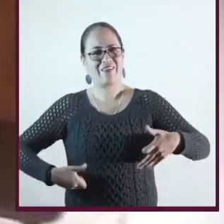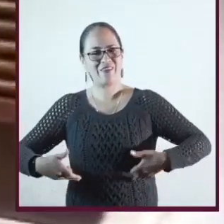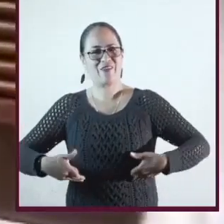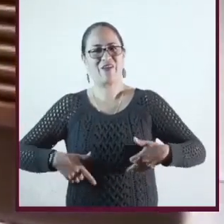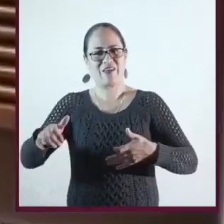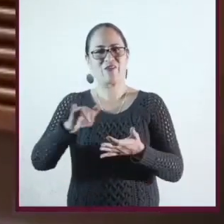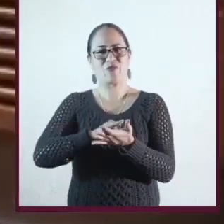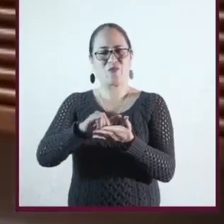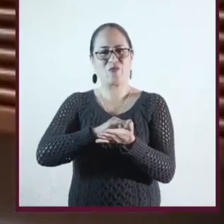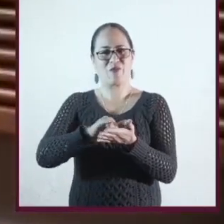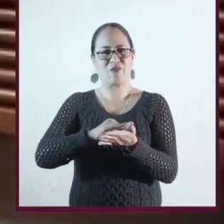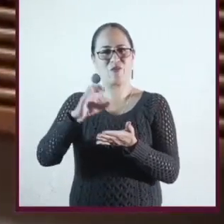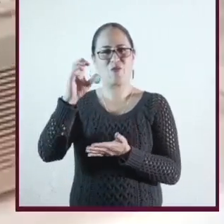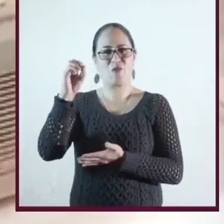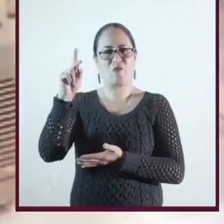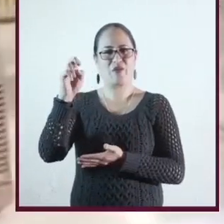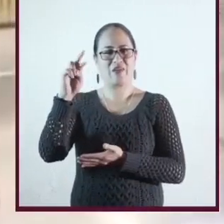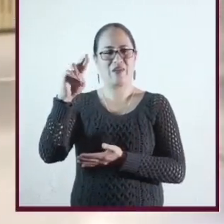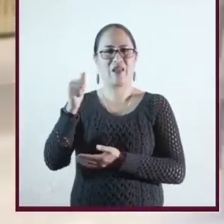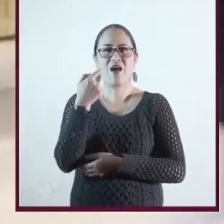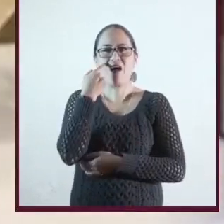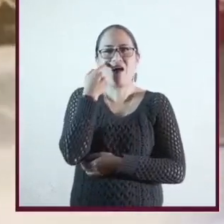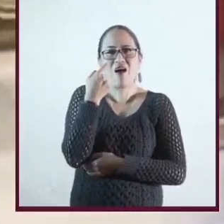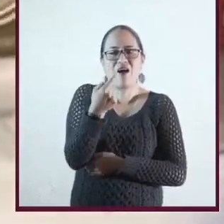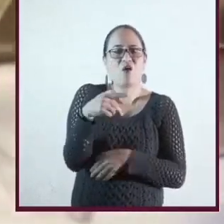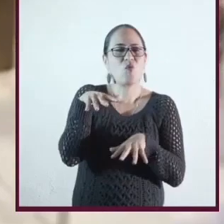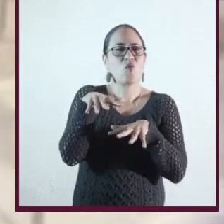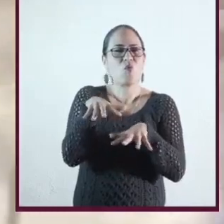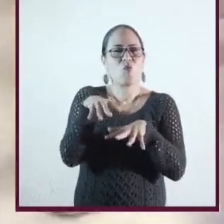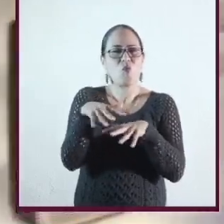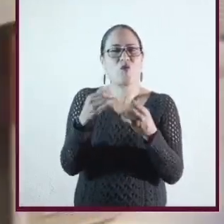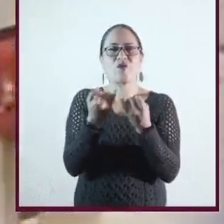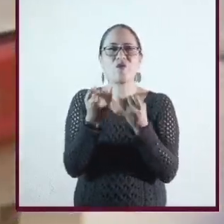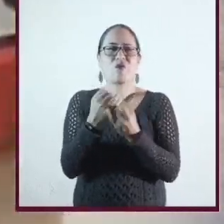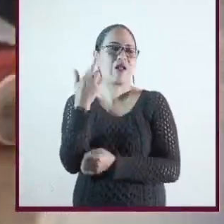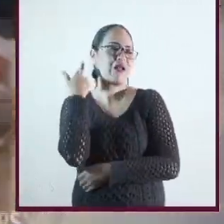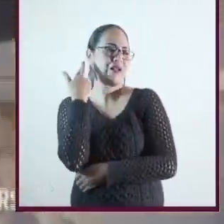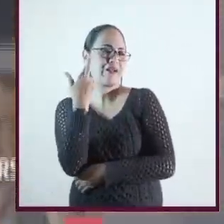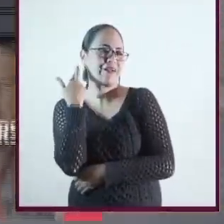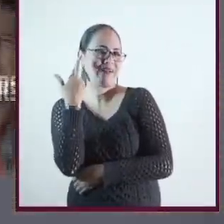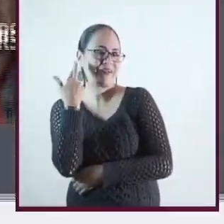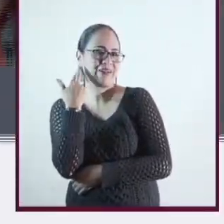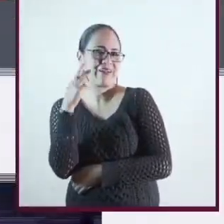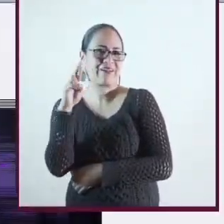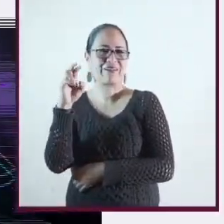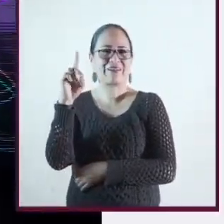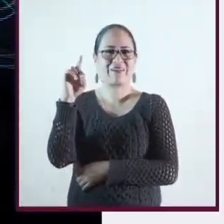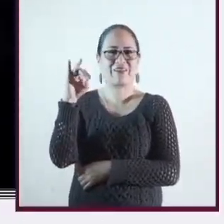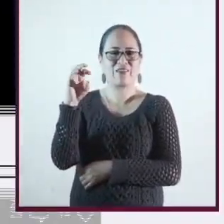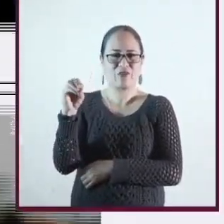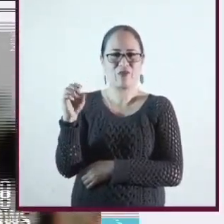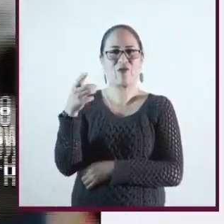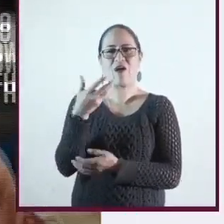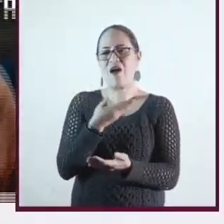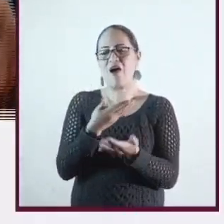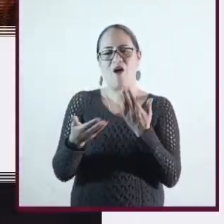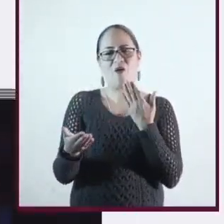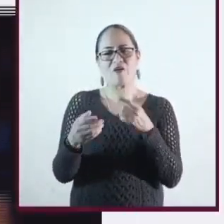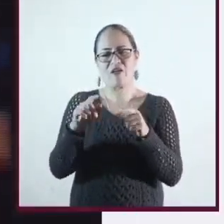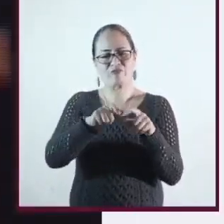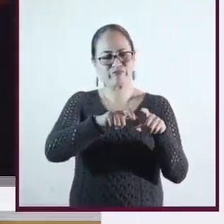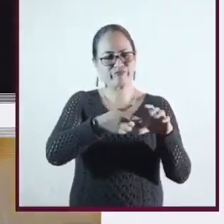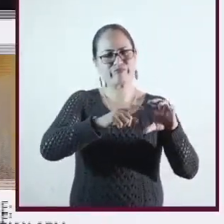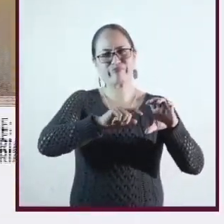de las señales radiofónicas, en la actualidad contamos con muchas estaciones para escoger. Hay estaciones de música, de noticias,